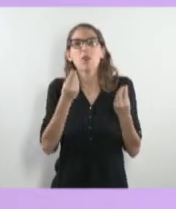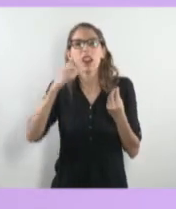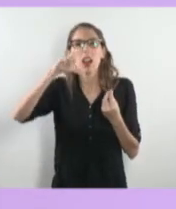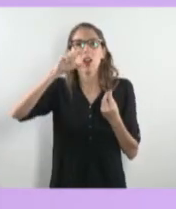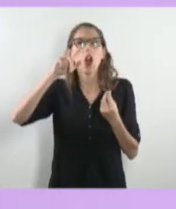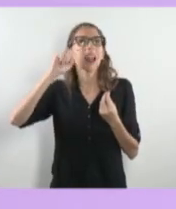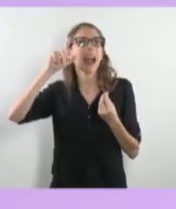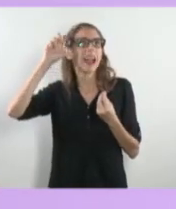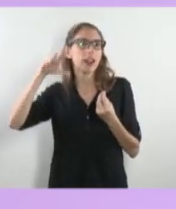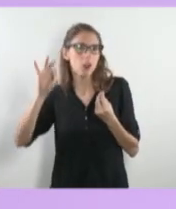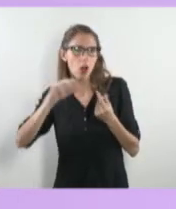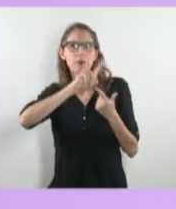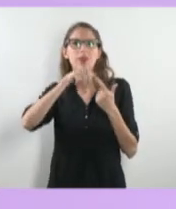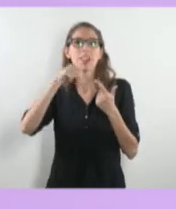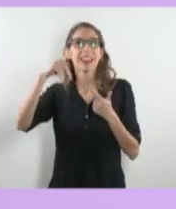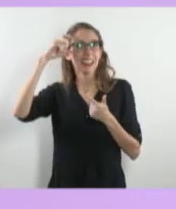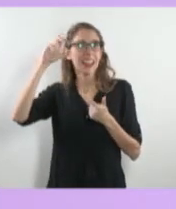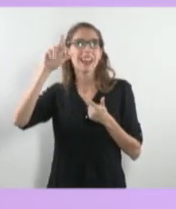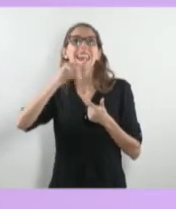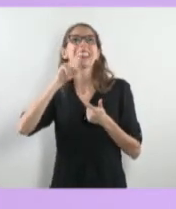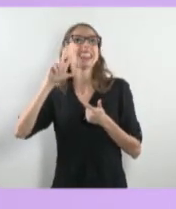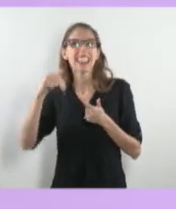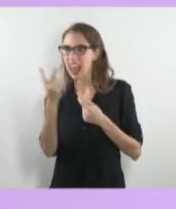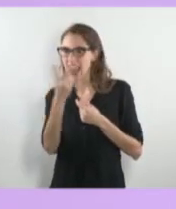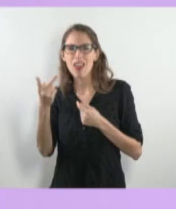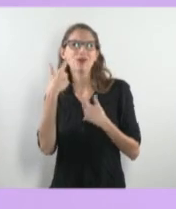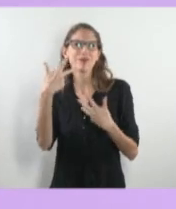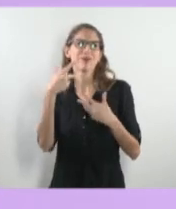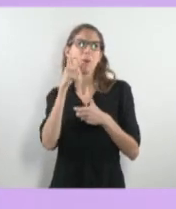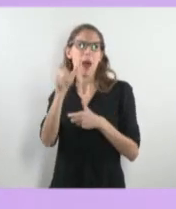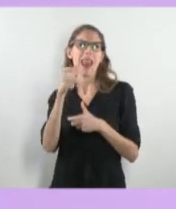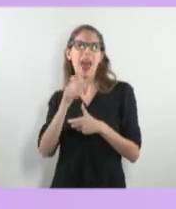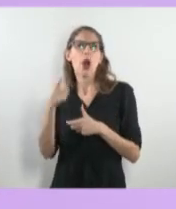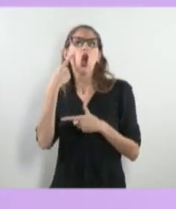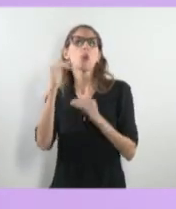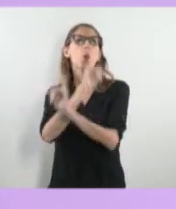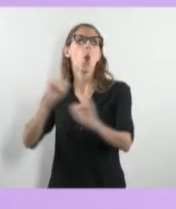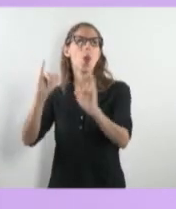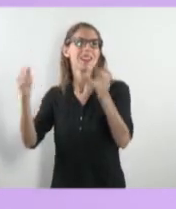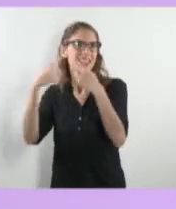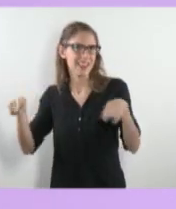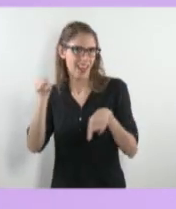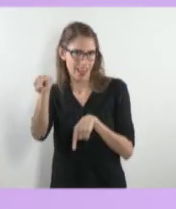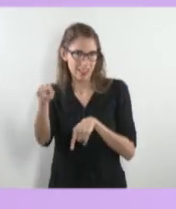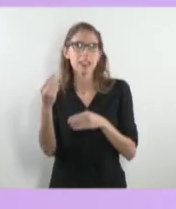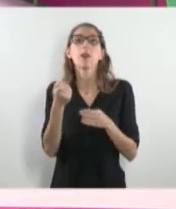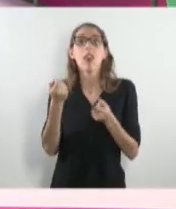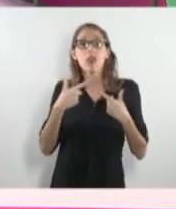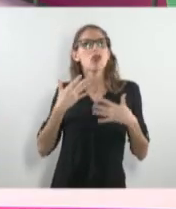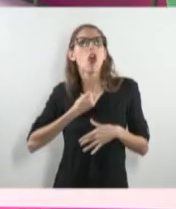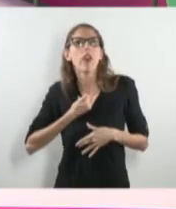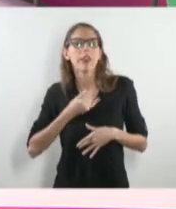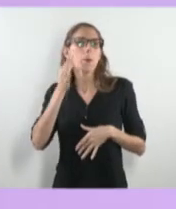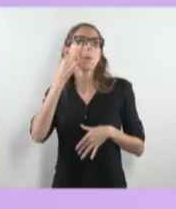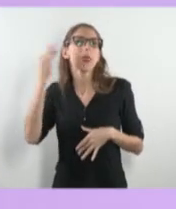dos proteínas que generalmente aparecen mucho en las publicidades y por eso puede ser que resuenen por ahí, que forman parte de la piel, del